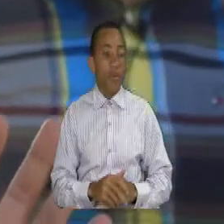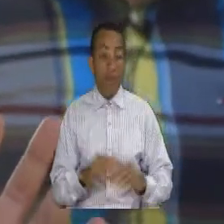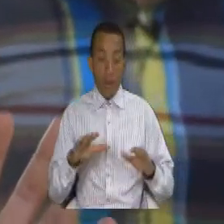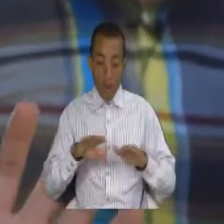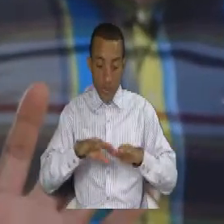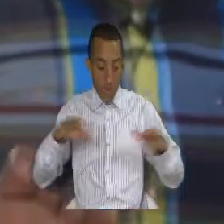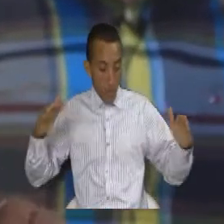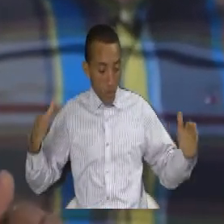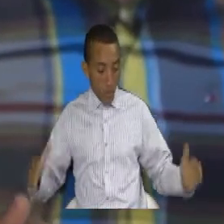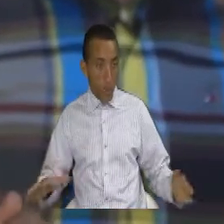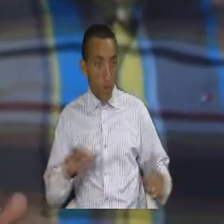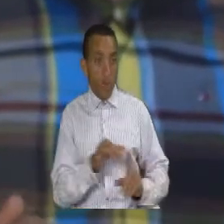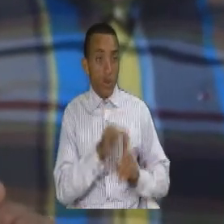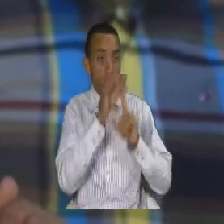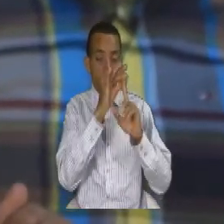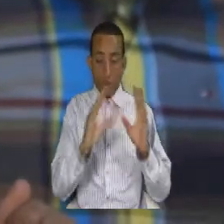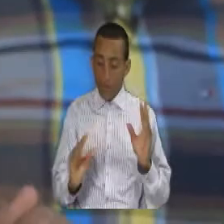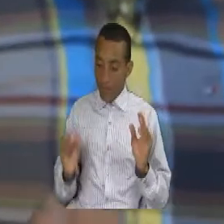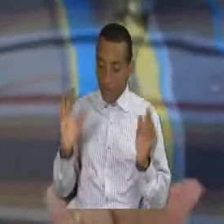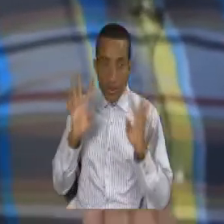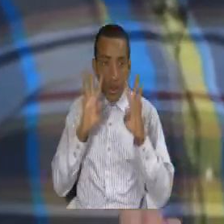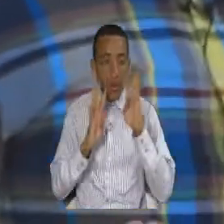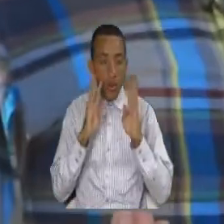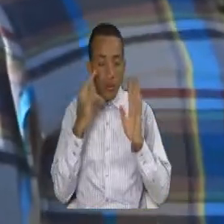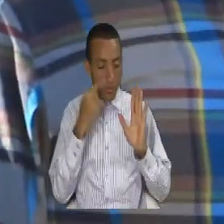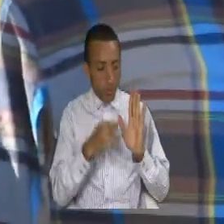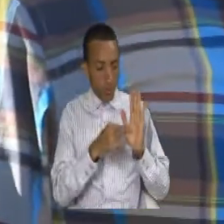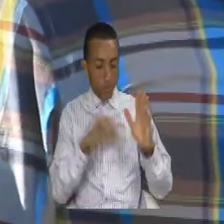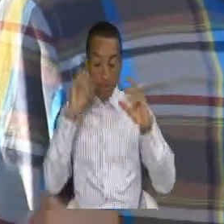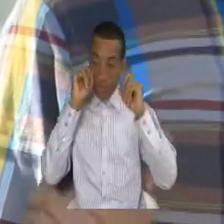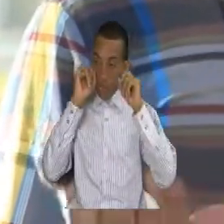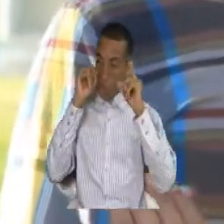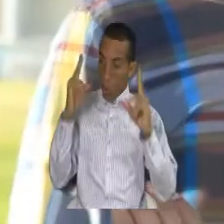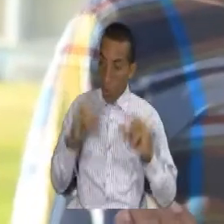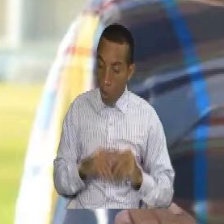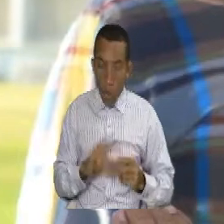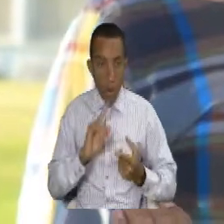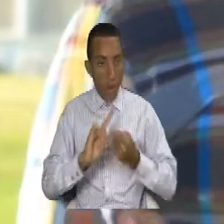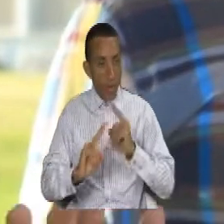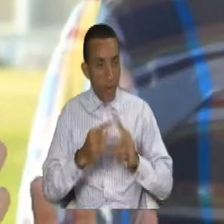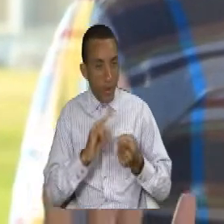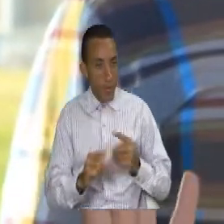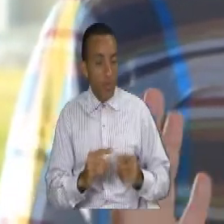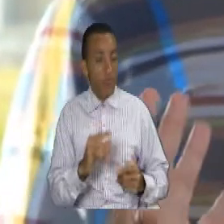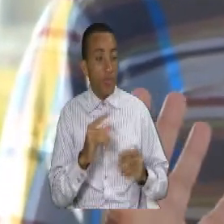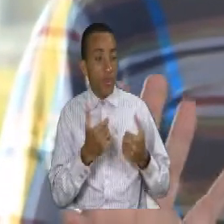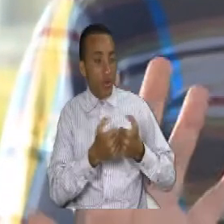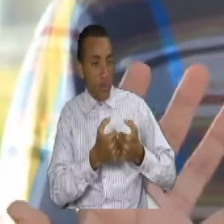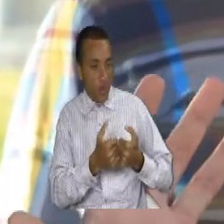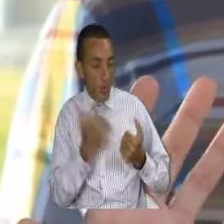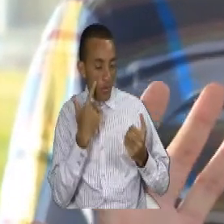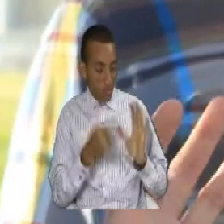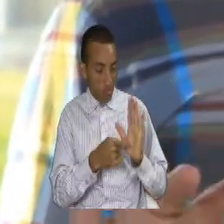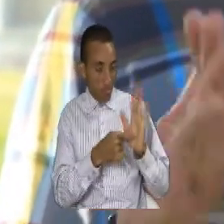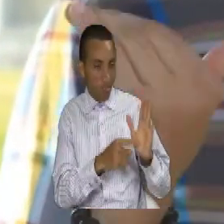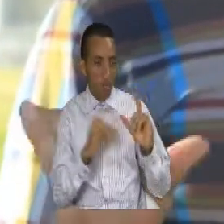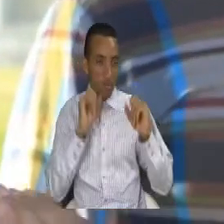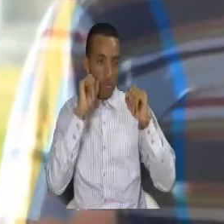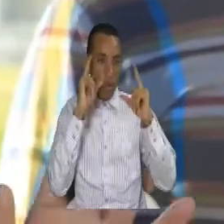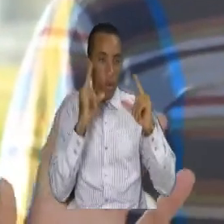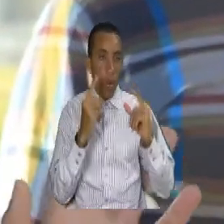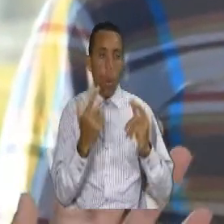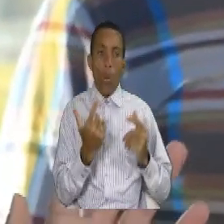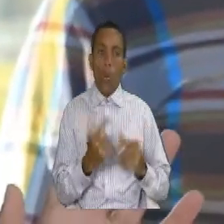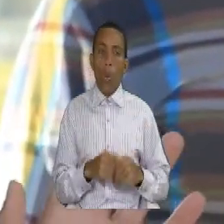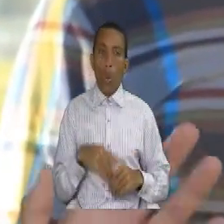especiales por si usted quiere sorprender a su esposo, quiere sorprender a su amigo, quiere sorprender a su novio, así puede hacerlo en una tarde de campo,